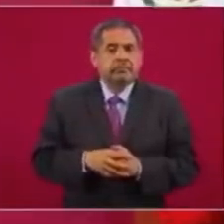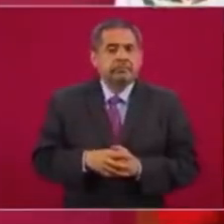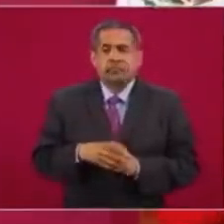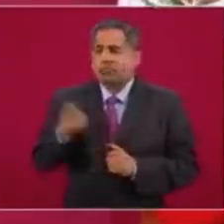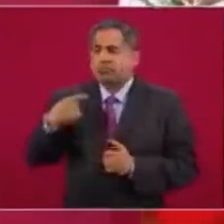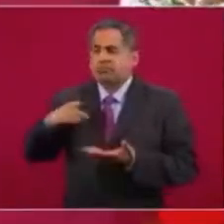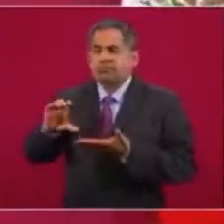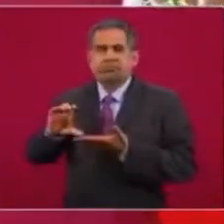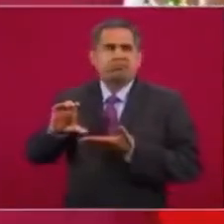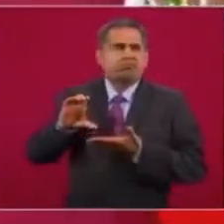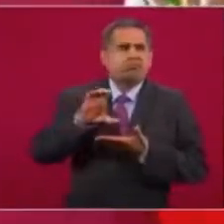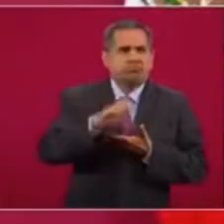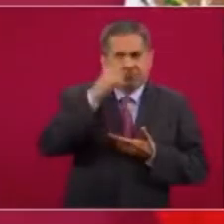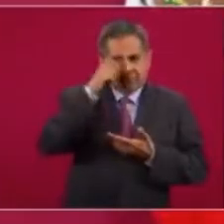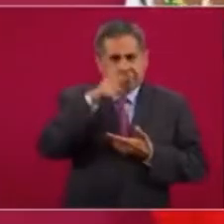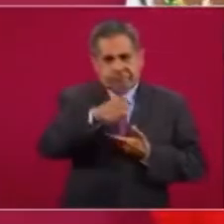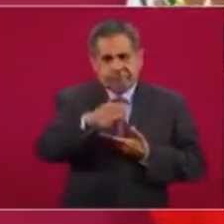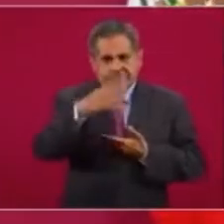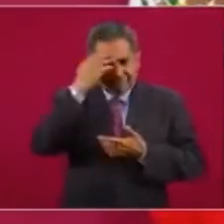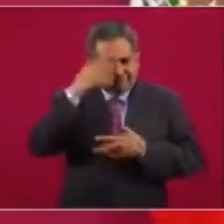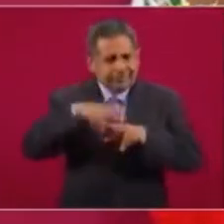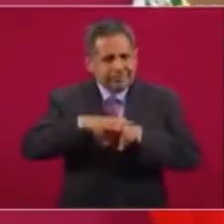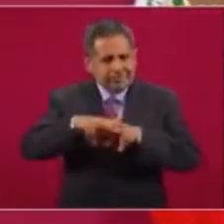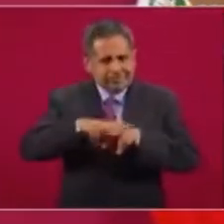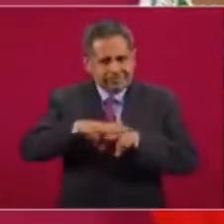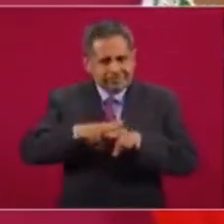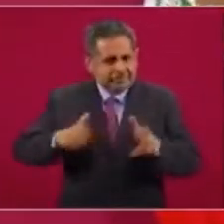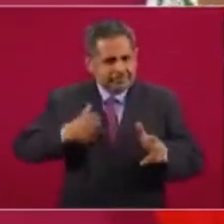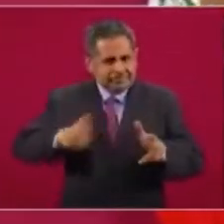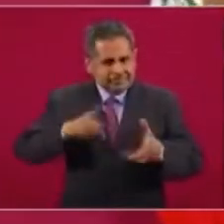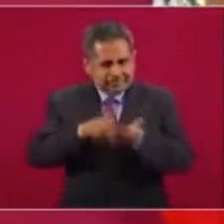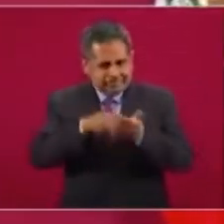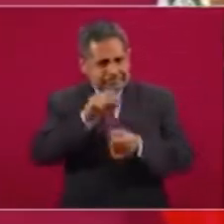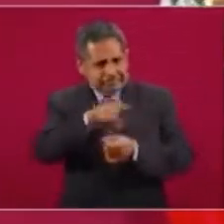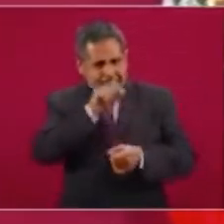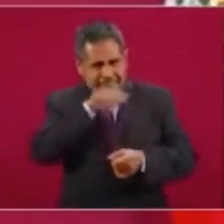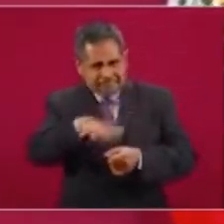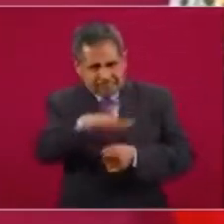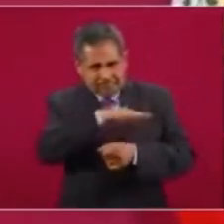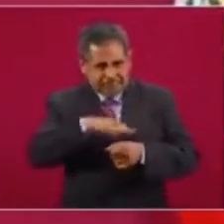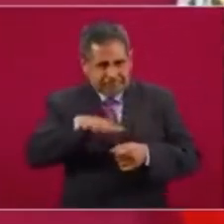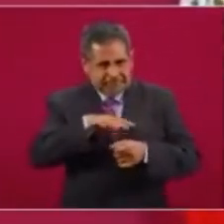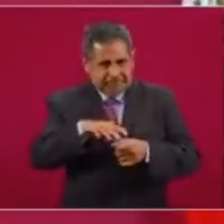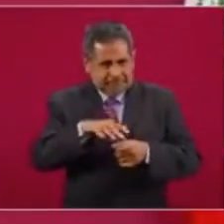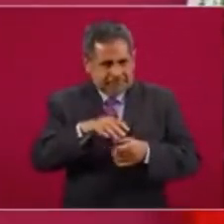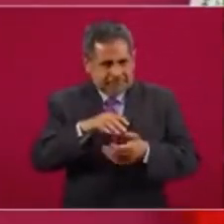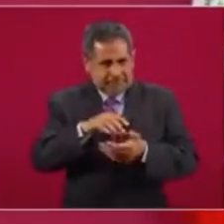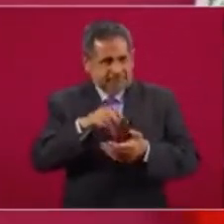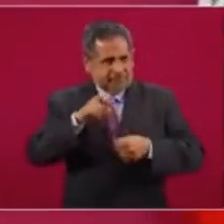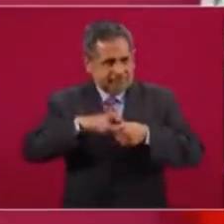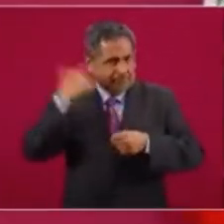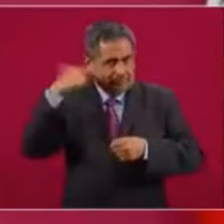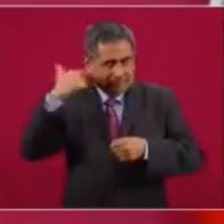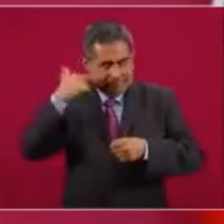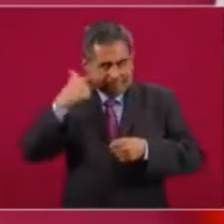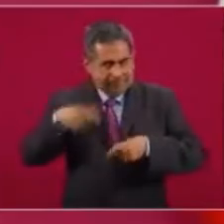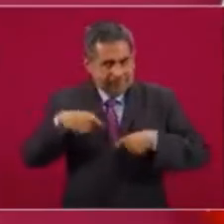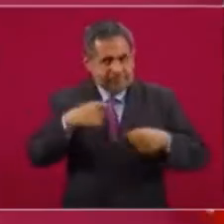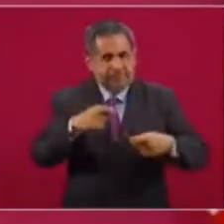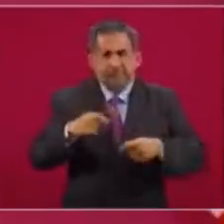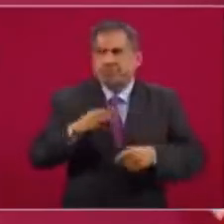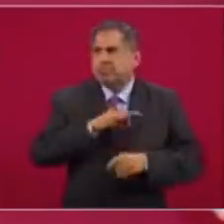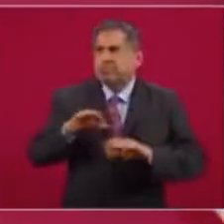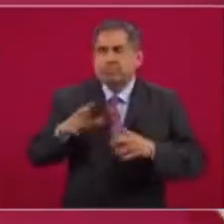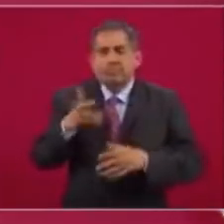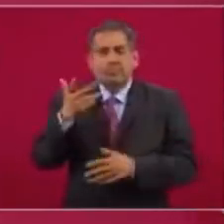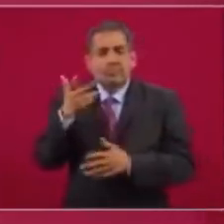destinamos solo a la terminación del tren en la zona conurbada de Guadalajara alrededor de